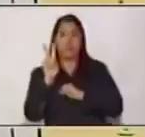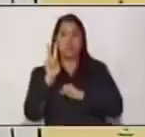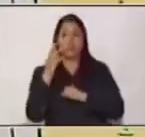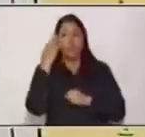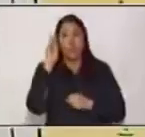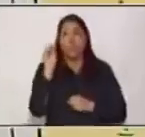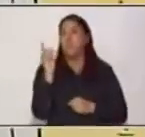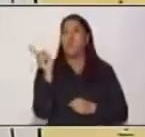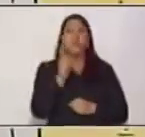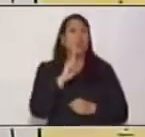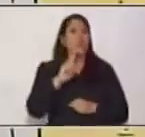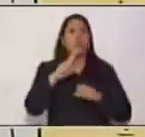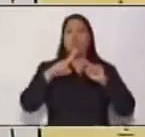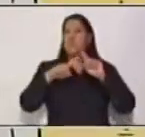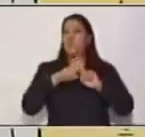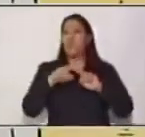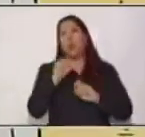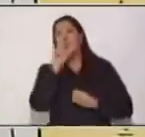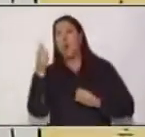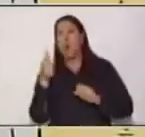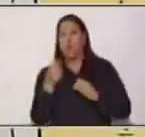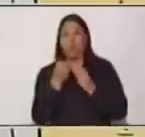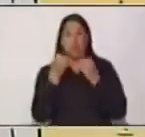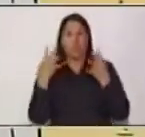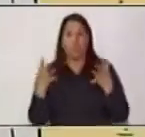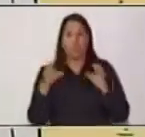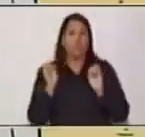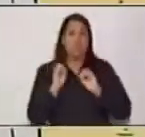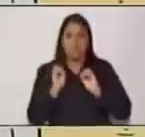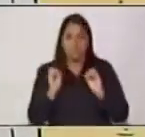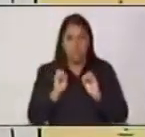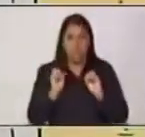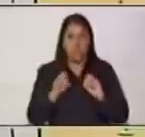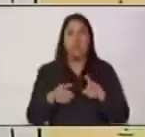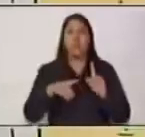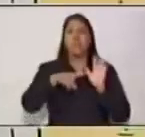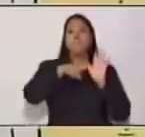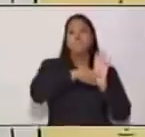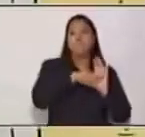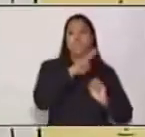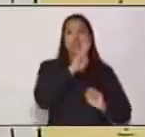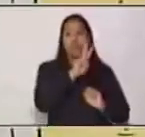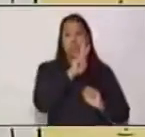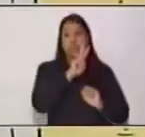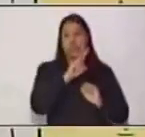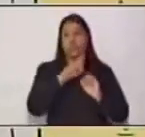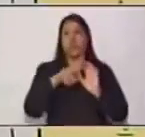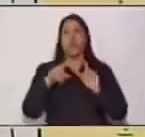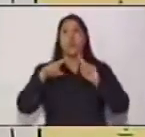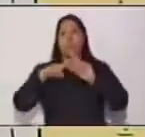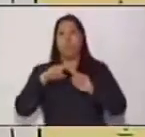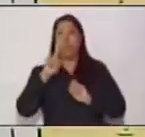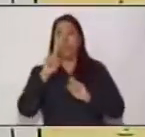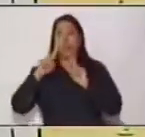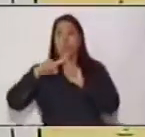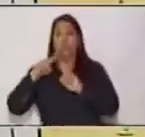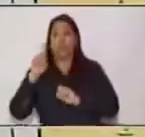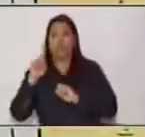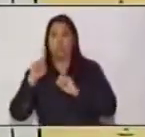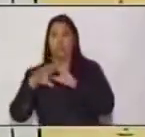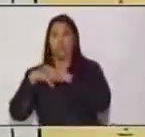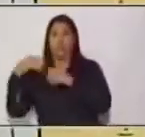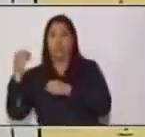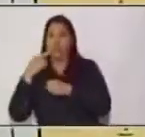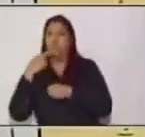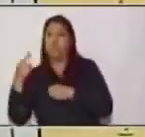número, solamente está menos 2. Menos 2 por 1 me queda menos 2. Y m al cuadrado por